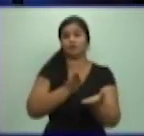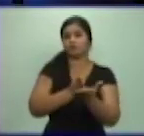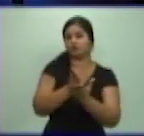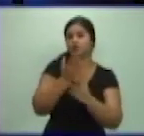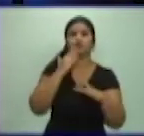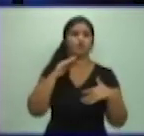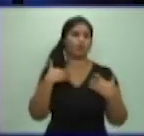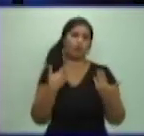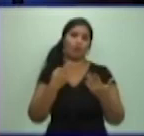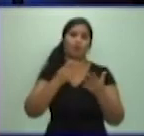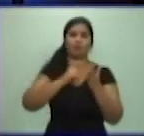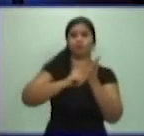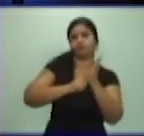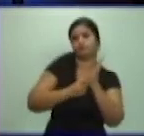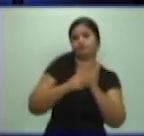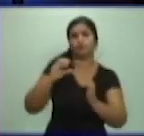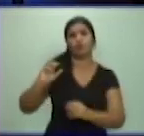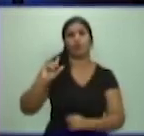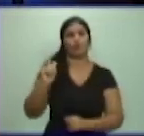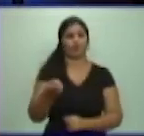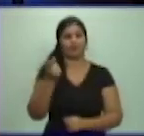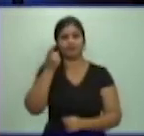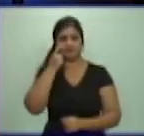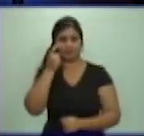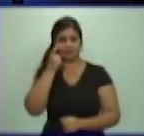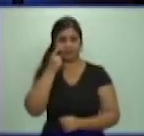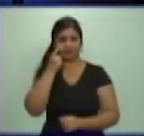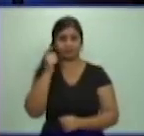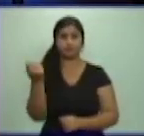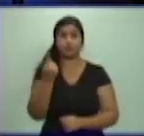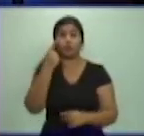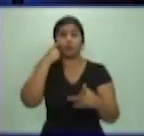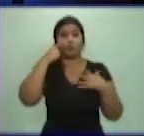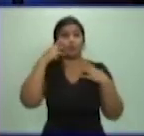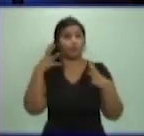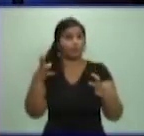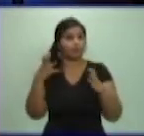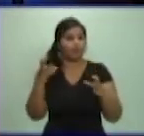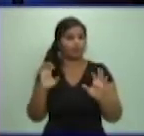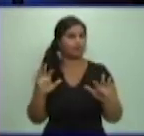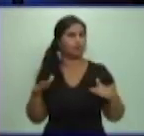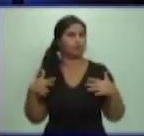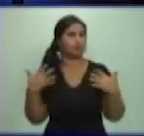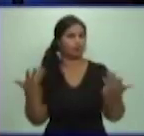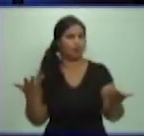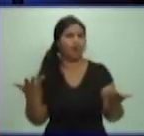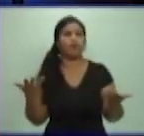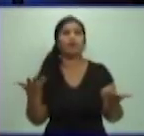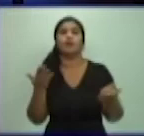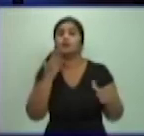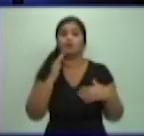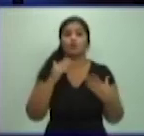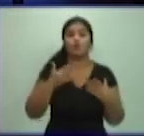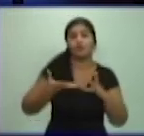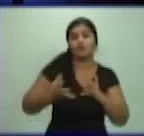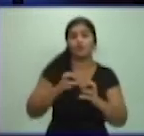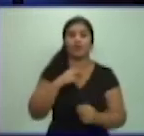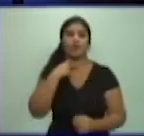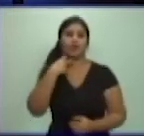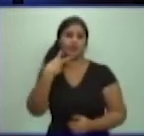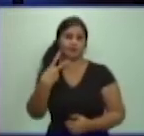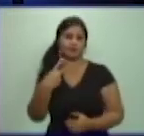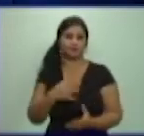de los signos de puntuación, que hay un signo de puntuación muy importante que está determinado por la intencionalidad. Vamos a ver